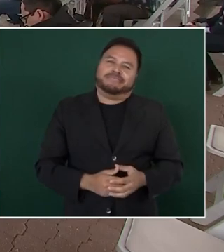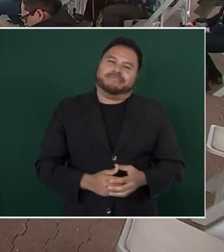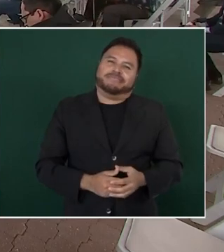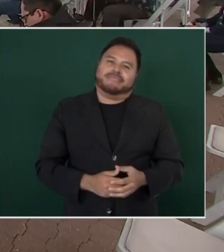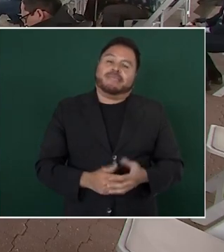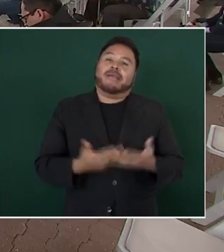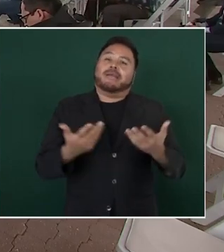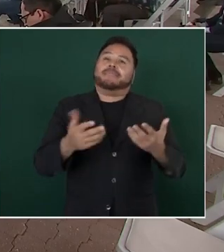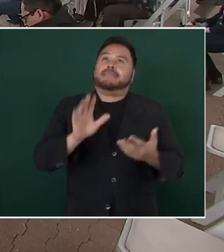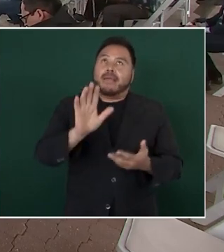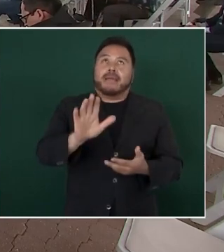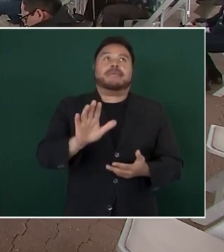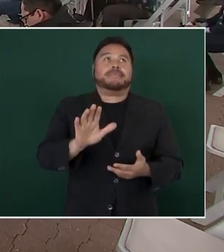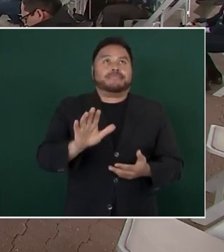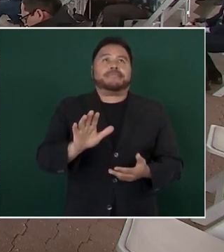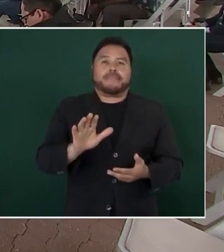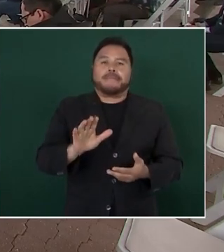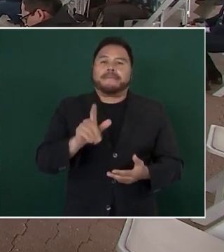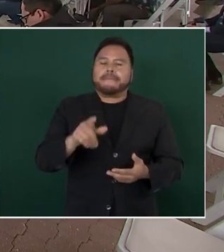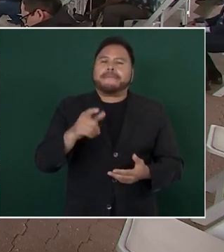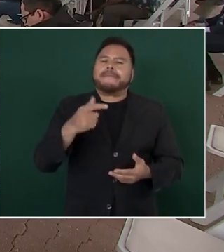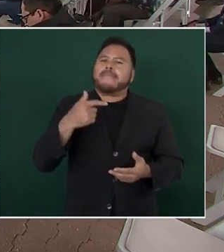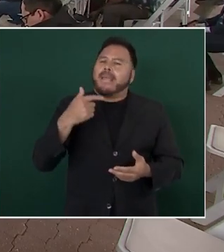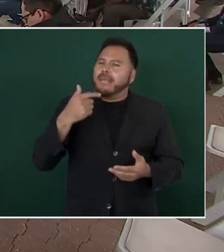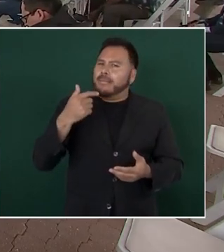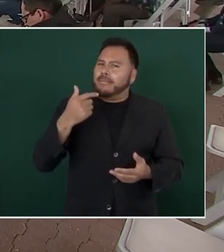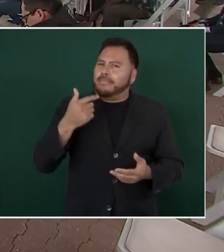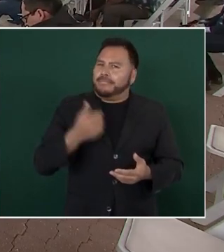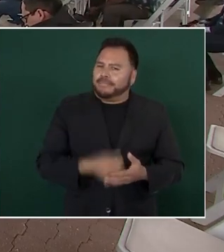Es más, estoy enviando